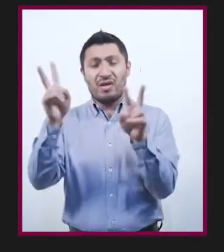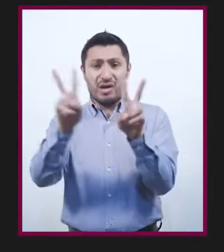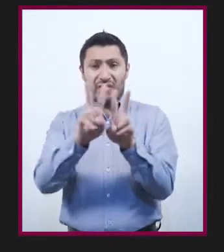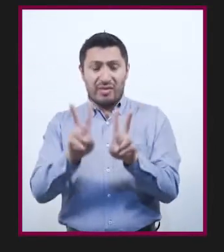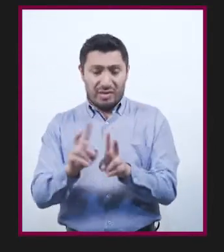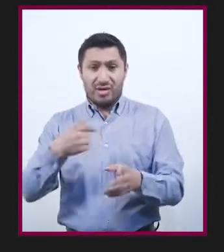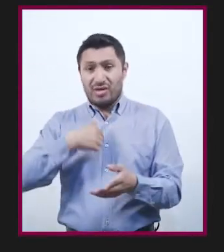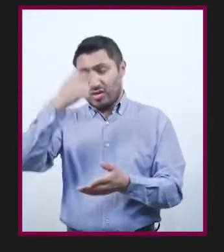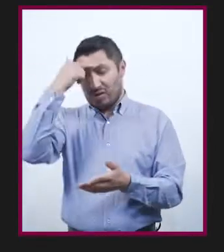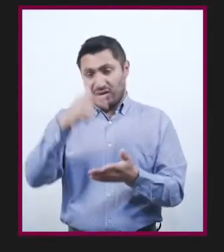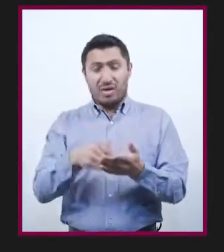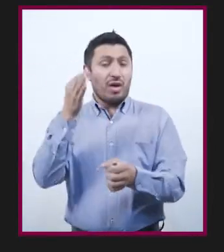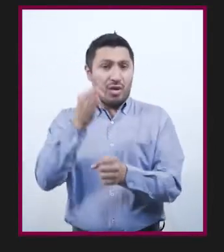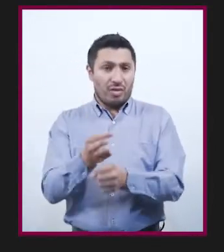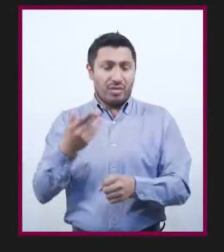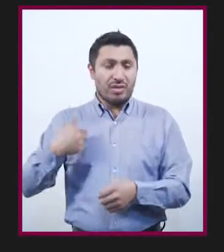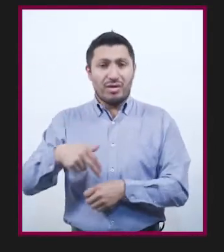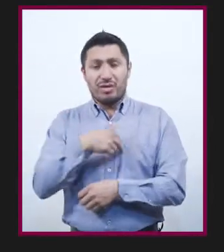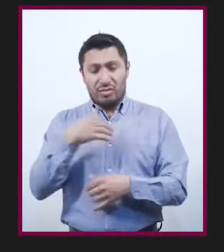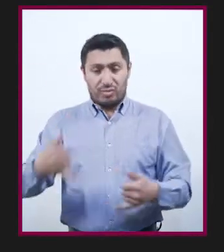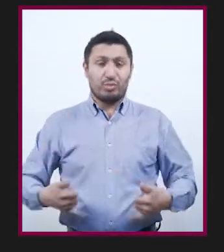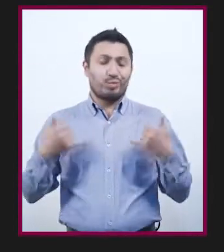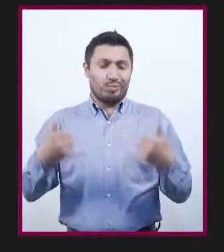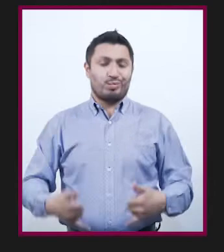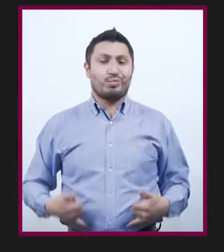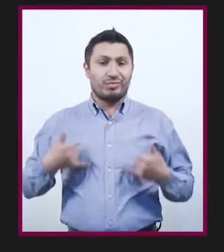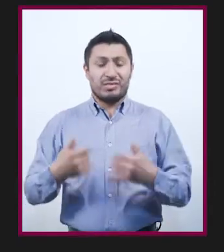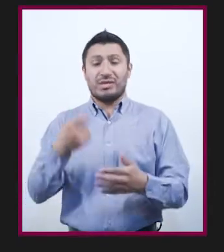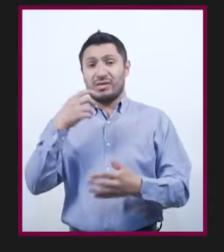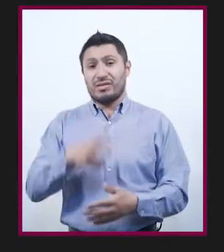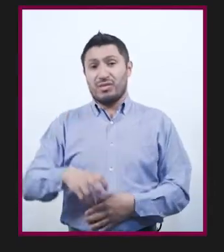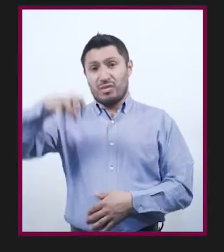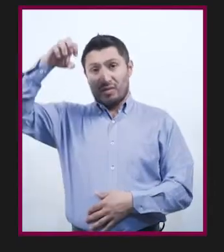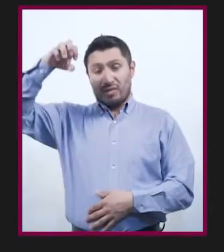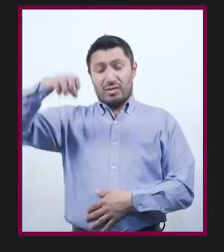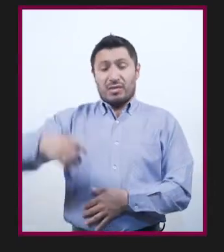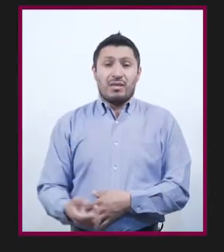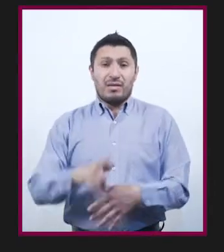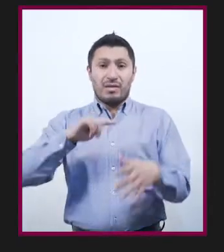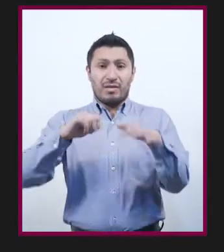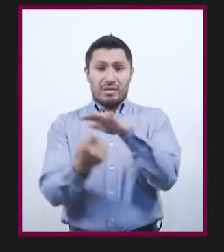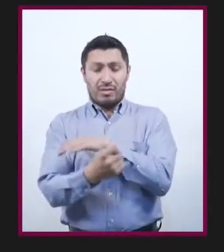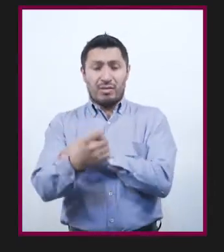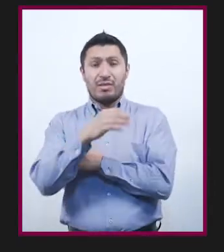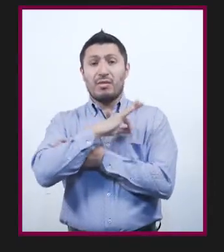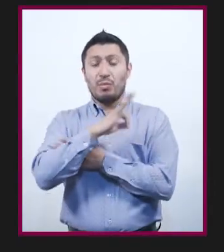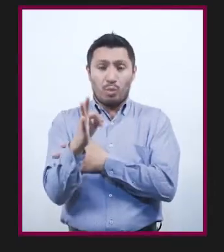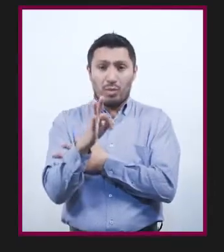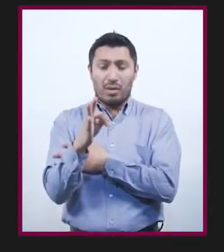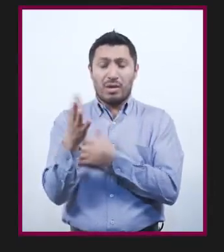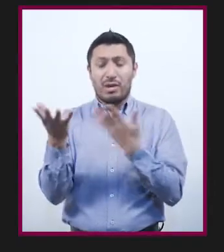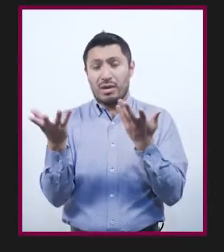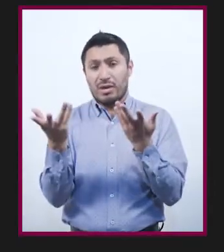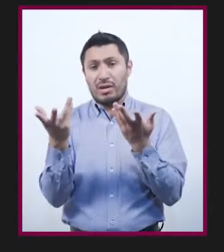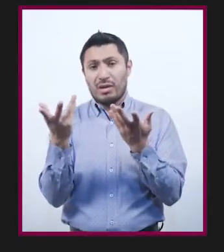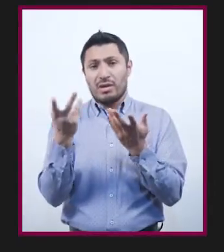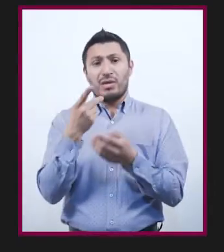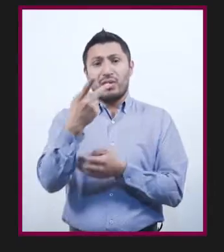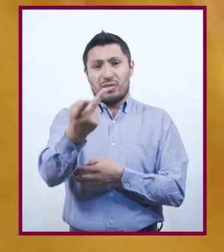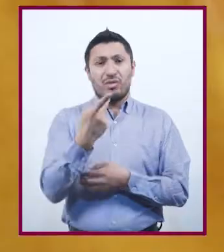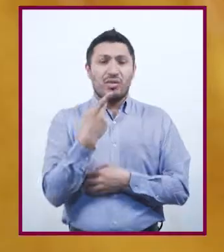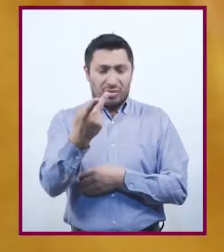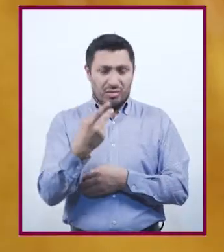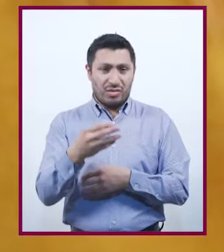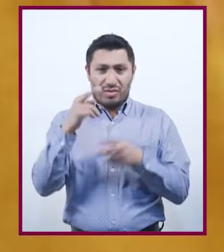creo que esta generación o esta juventud está creciendo con más tecnología. O sea, pueden, lo que usted y yo estamos